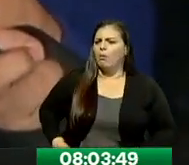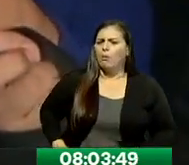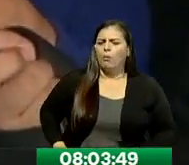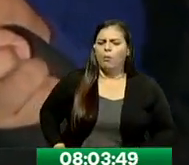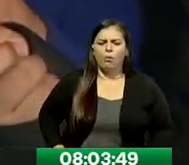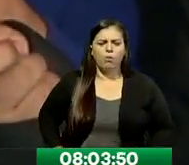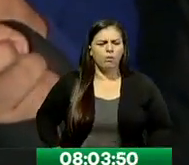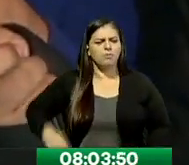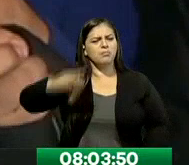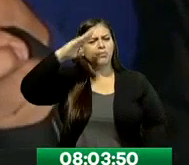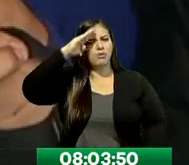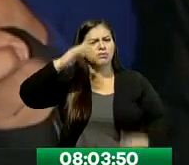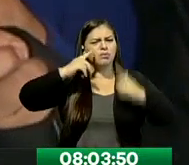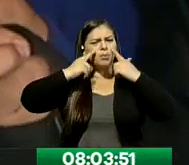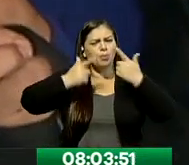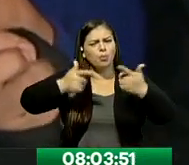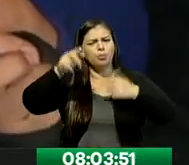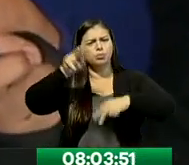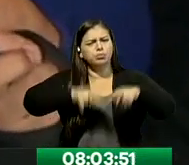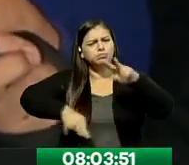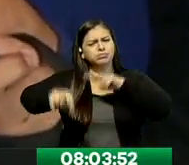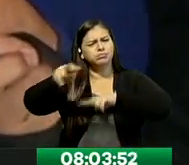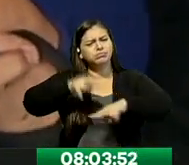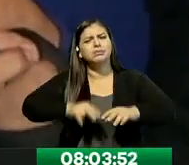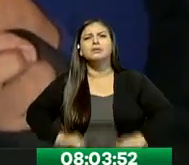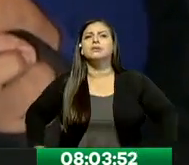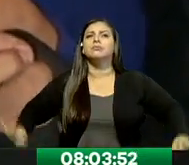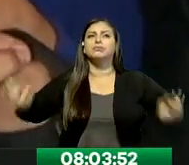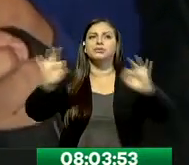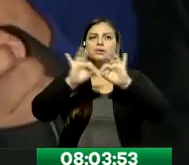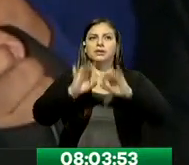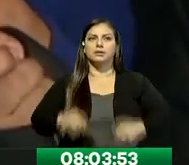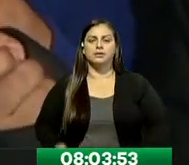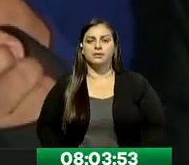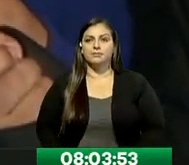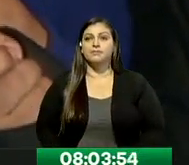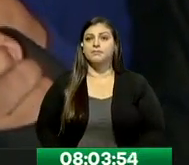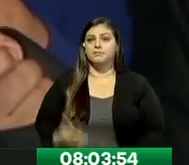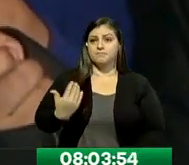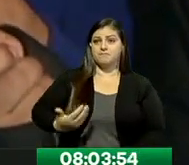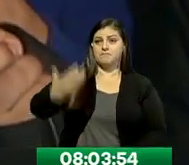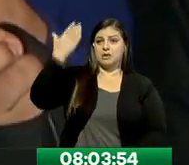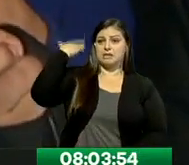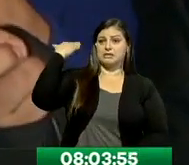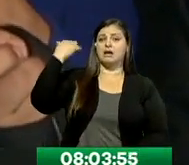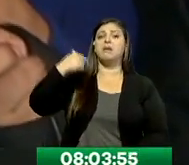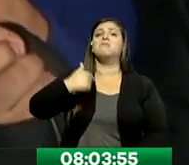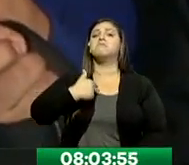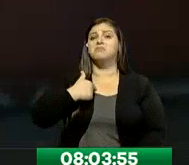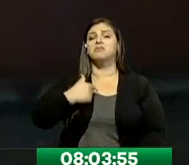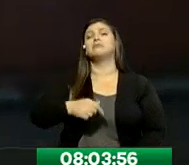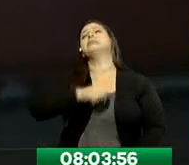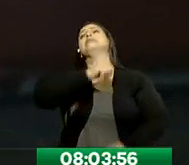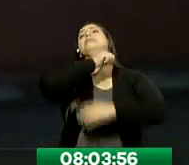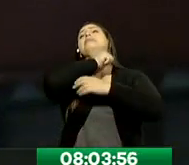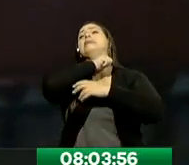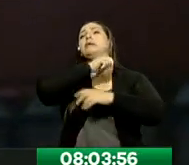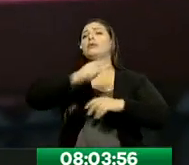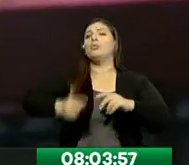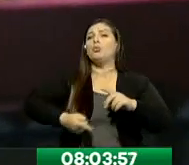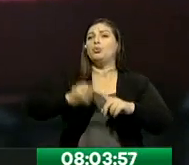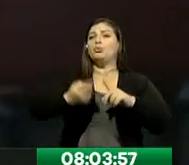Bueno, casi a diario se ven los asaltos. Yo llevo 3 asaltos en esta vía. Gracias a Dios estoy con vida. Desde Progreso